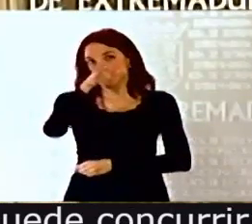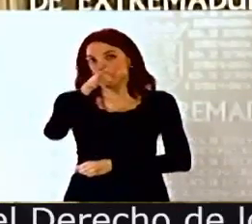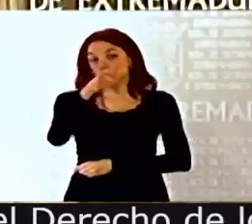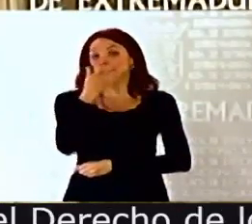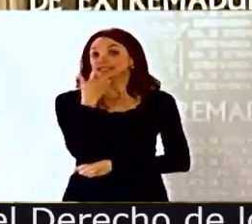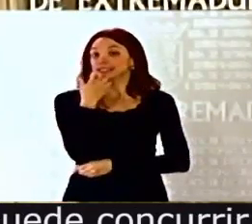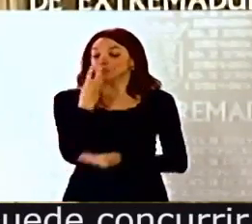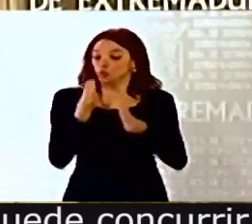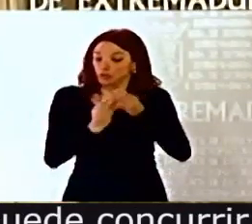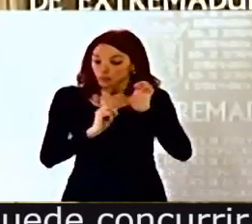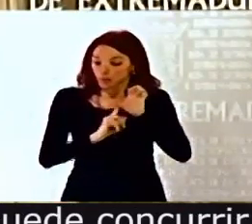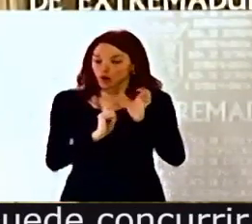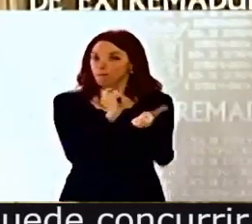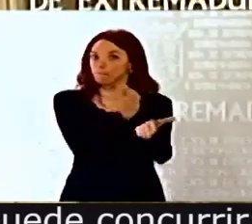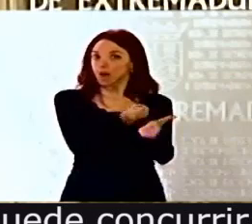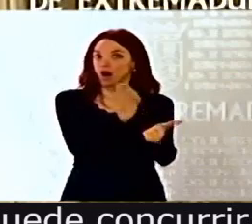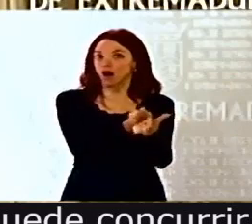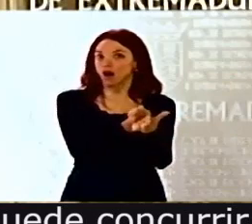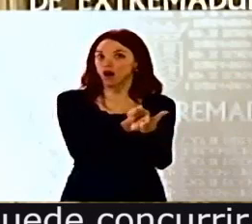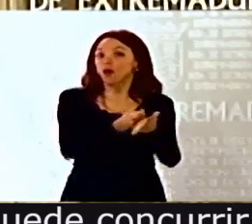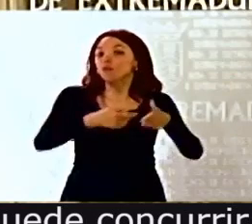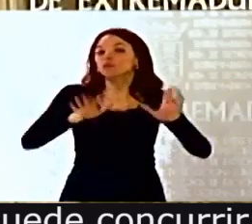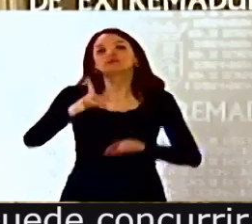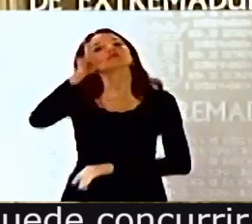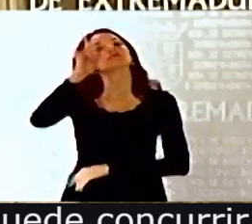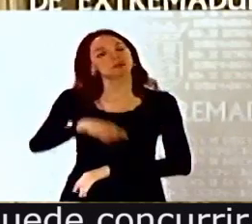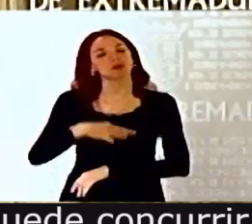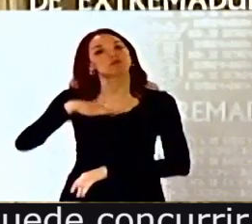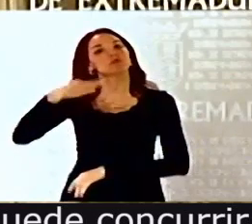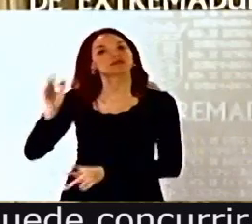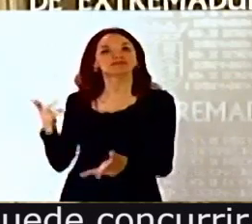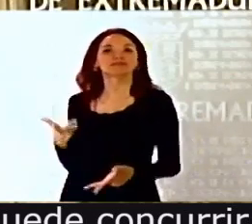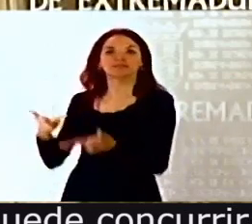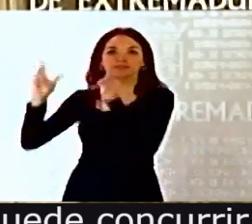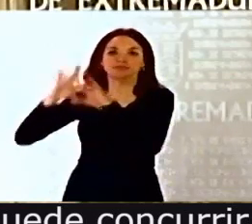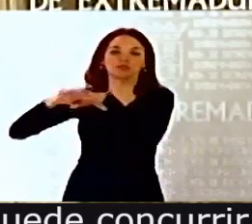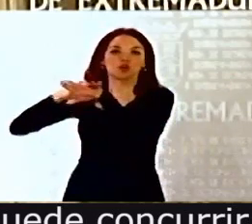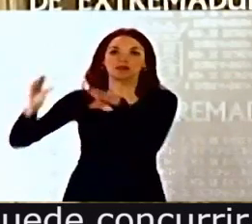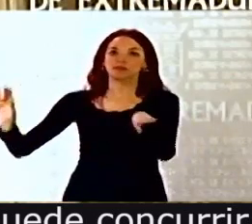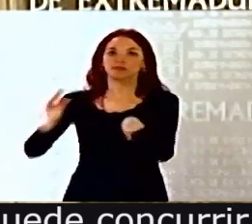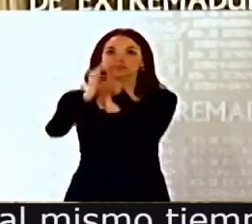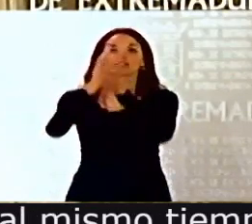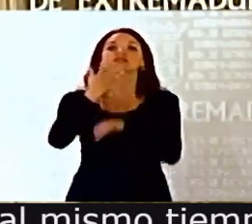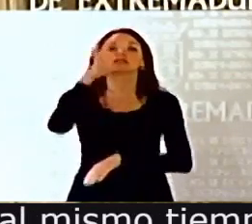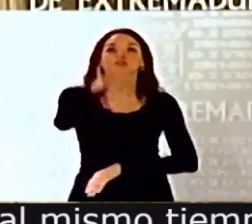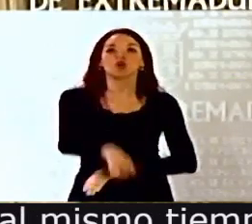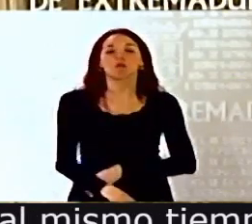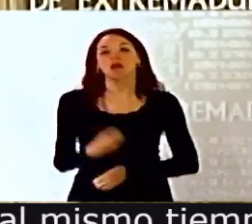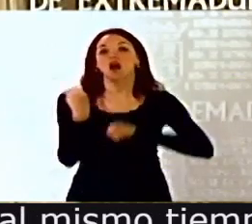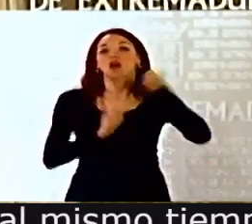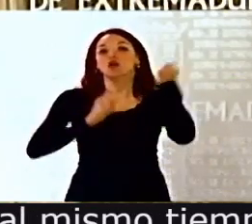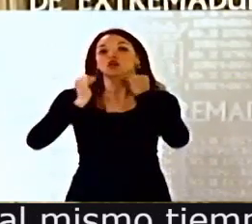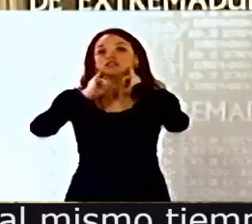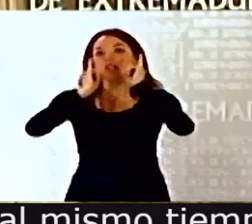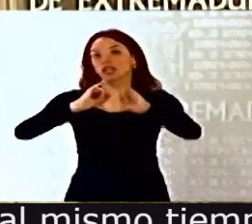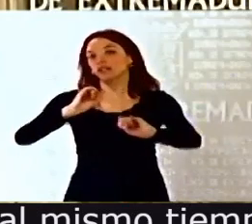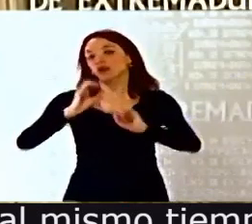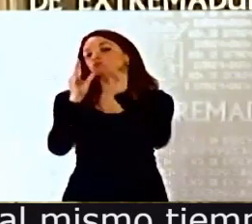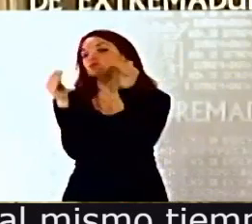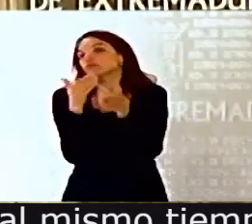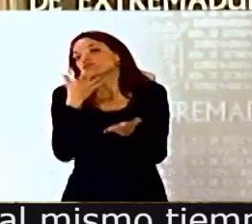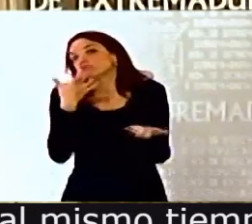Junta y al mismo tiempo podrá concurrir a las ayudas del Estado para comprar un coche, un vehículo eléctrico destinado, por ejemplo, a la